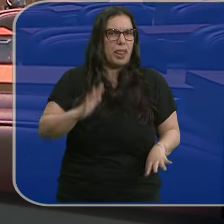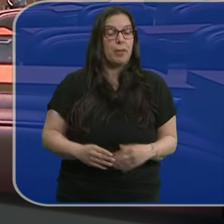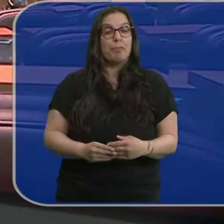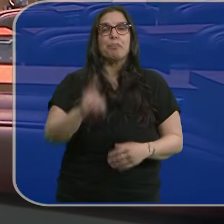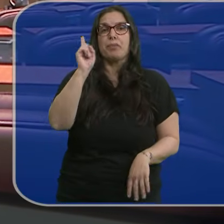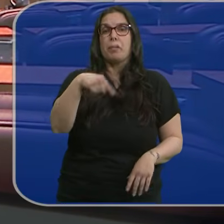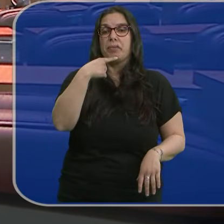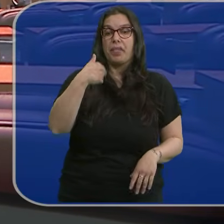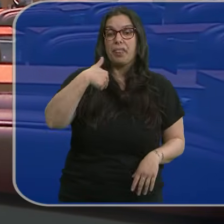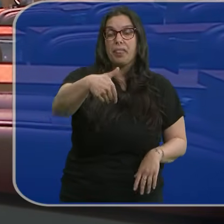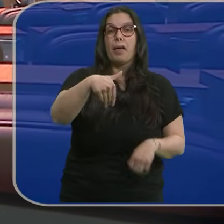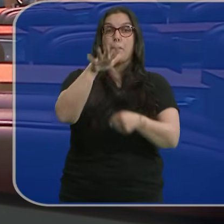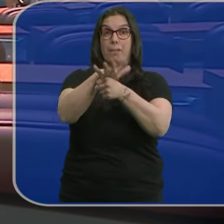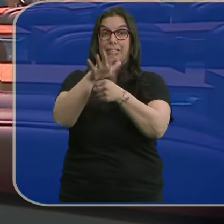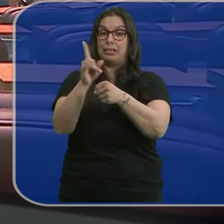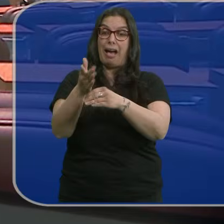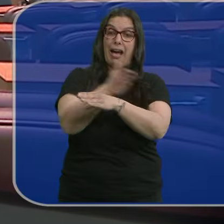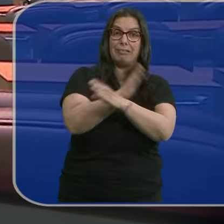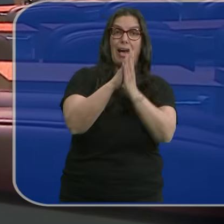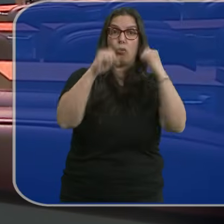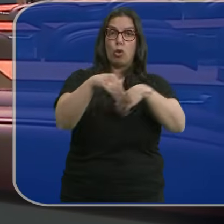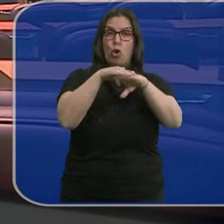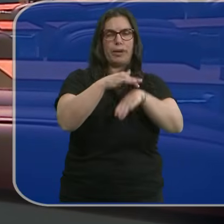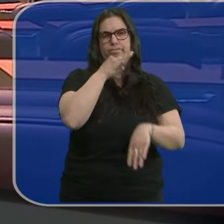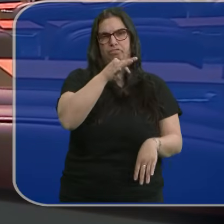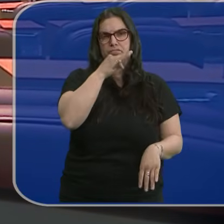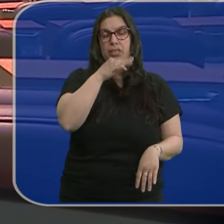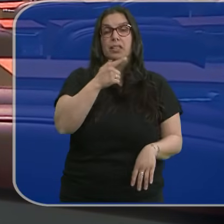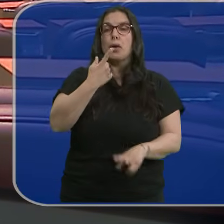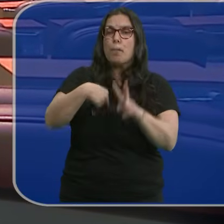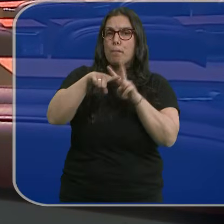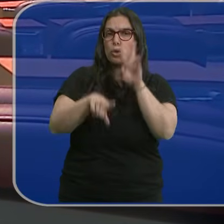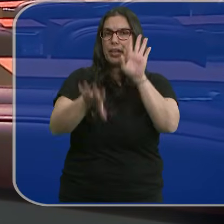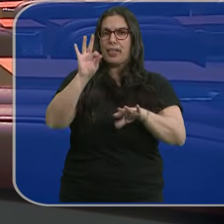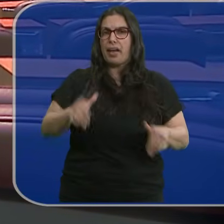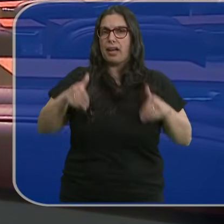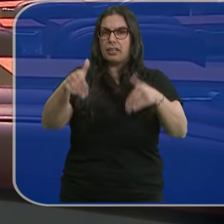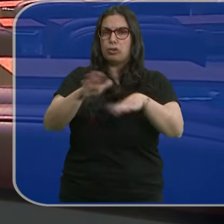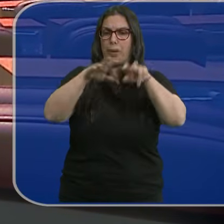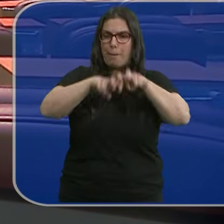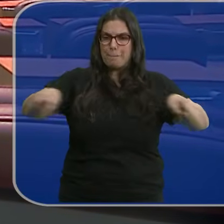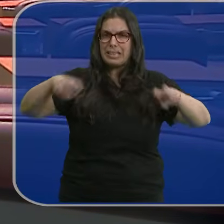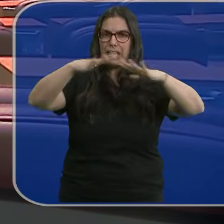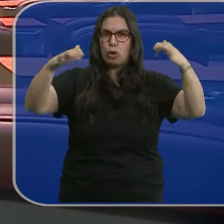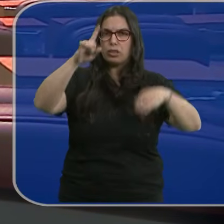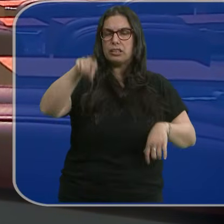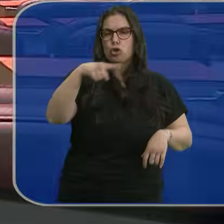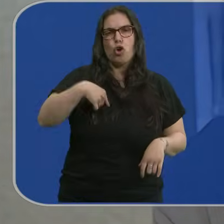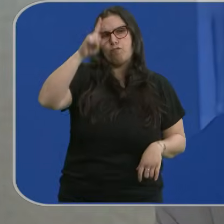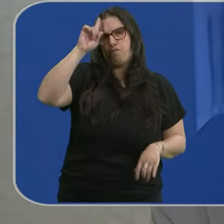descartado llegar a un acuerdo de gobierno antes del martes y ha asegurado que Vox todavía no ha decidido si presentará candidatos a la mesa.